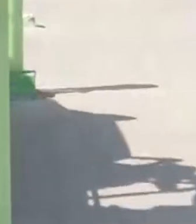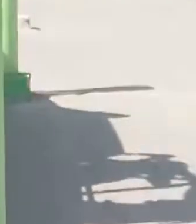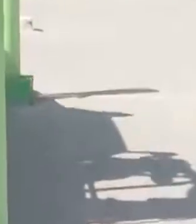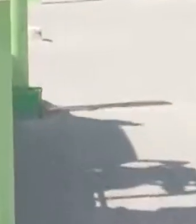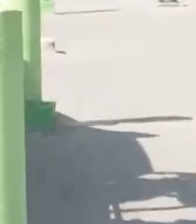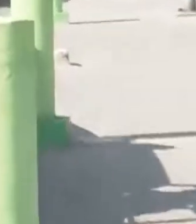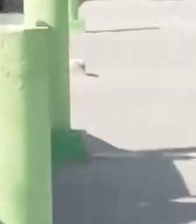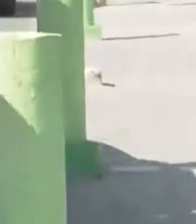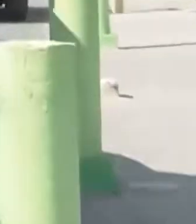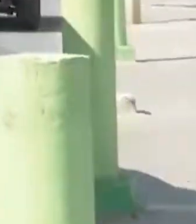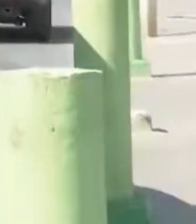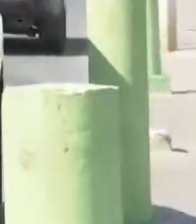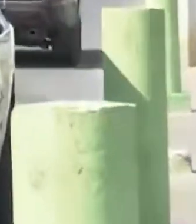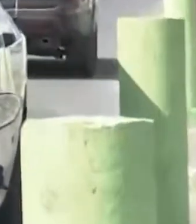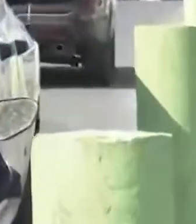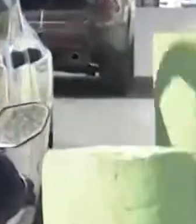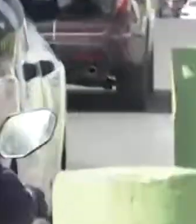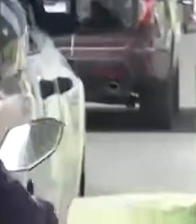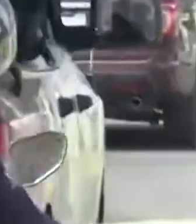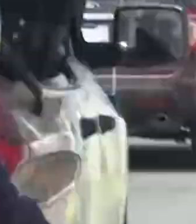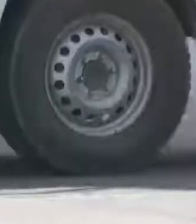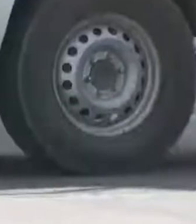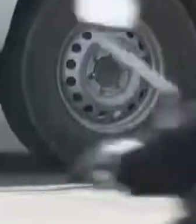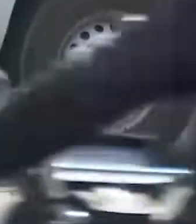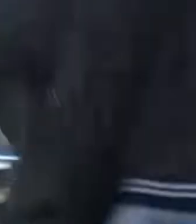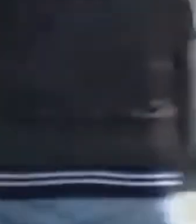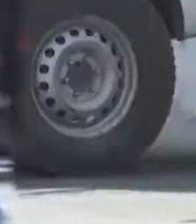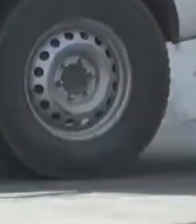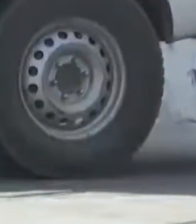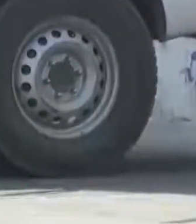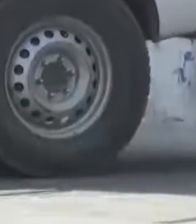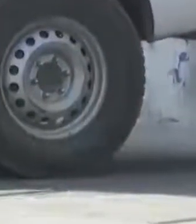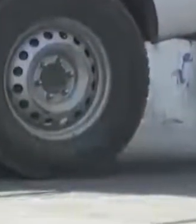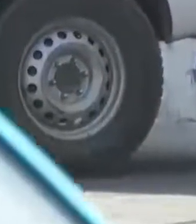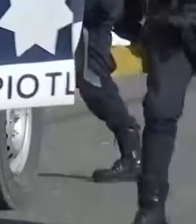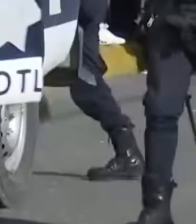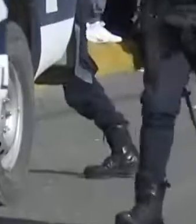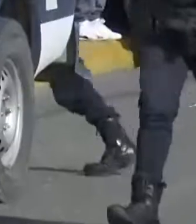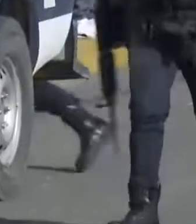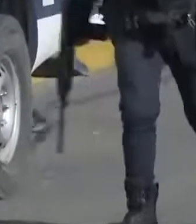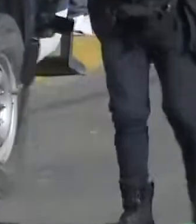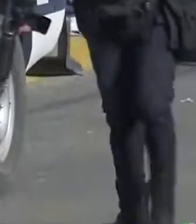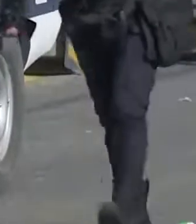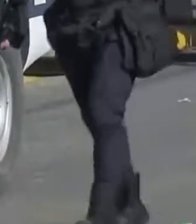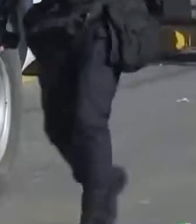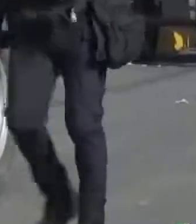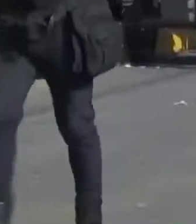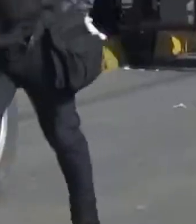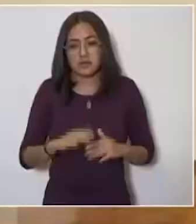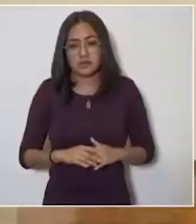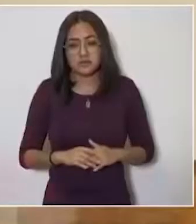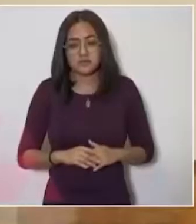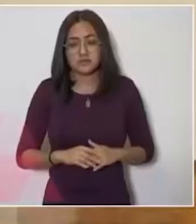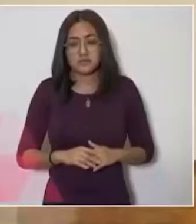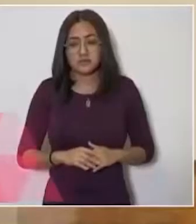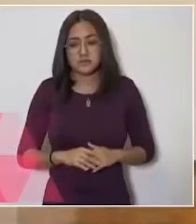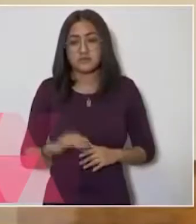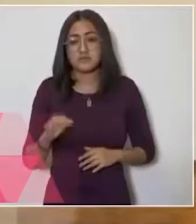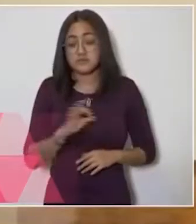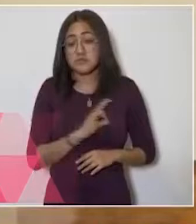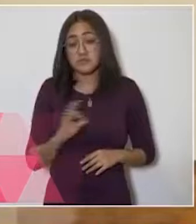atención especial a demarcaciones como ceuta de tapia jolalpan y coyomeapan donde la situación está controlada si se